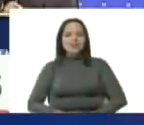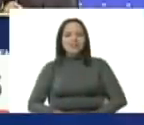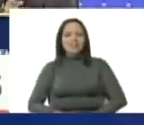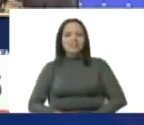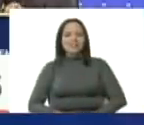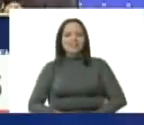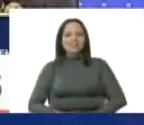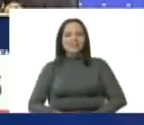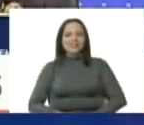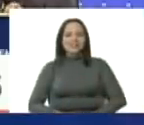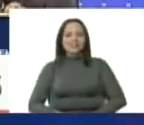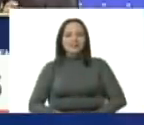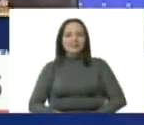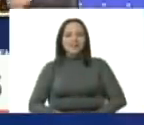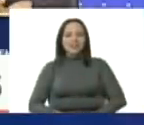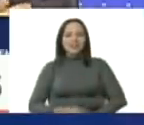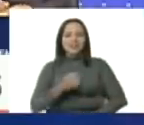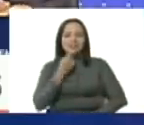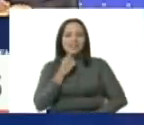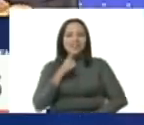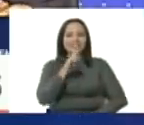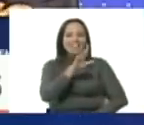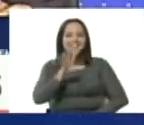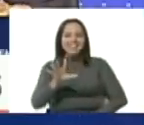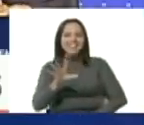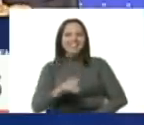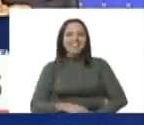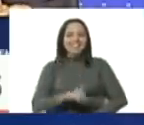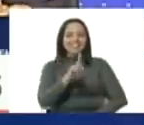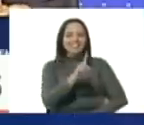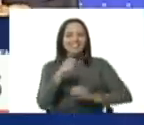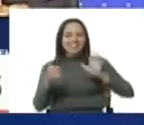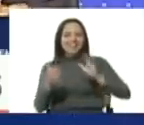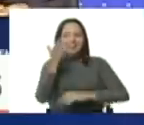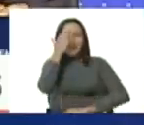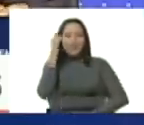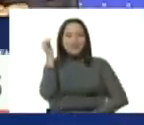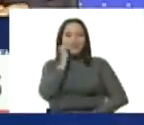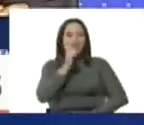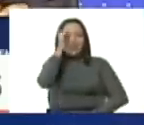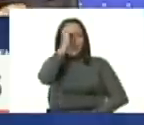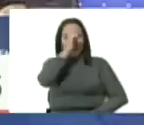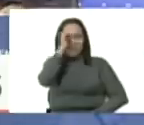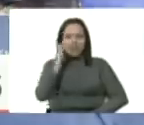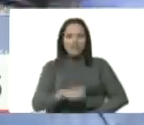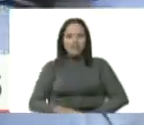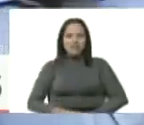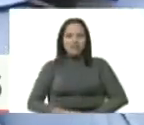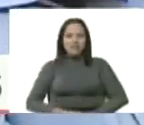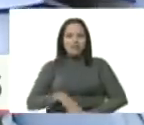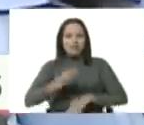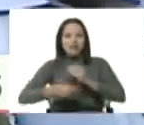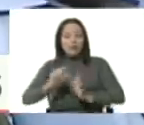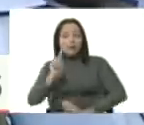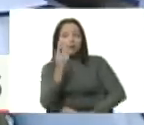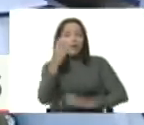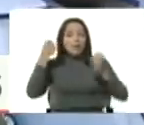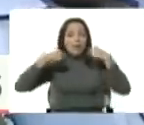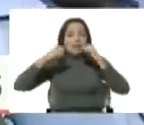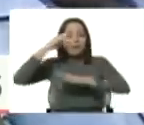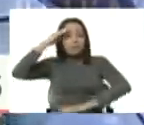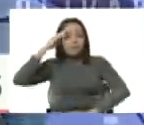padrino, el 15 y 16 de febrero, ¿verdad? Sábado y domingo vamos a tener los primeros ejercicios